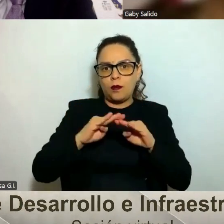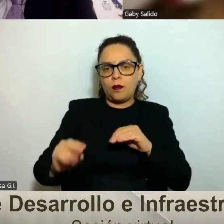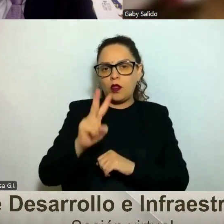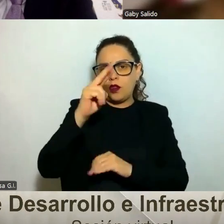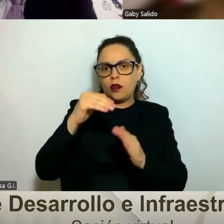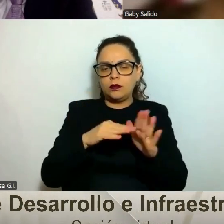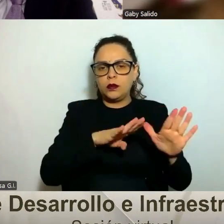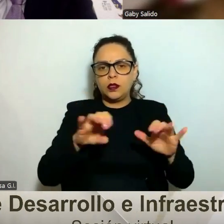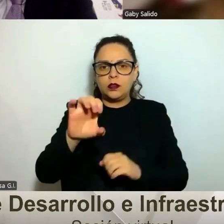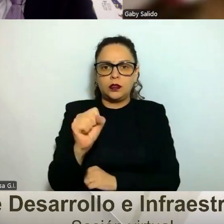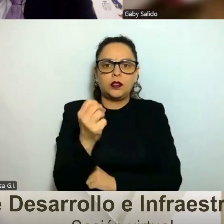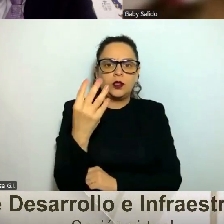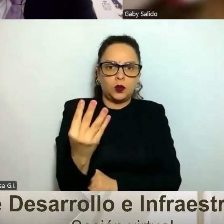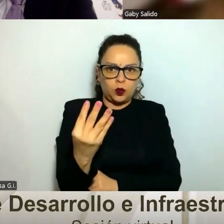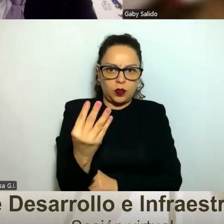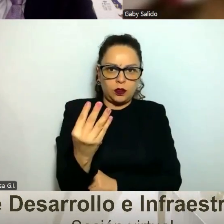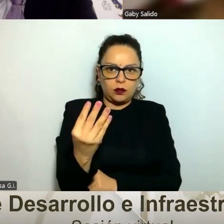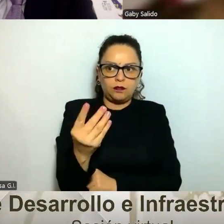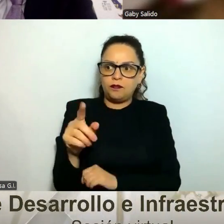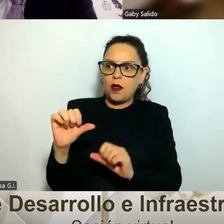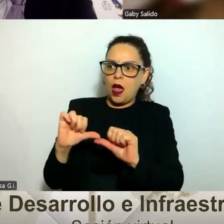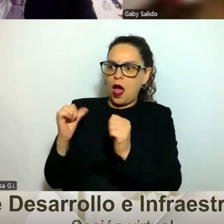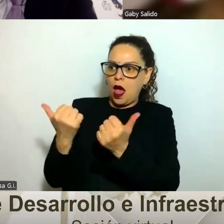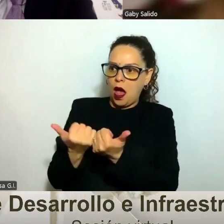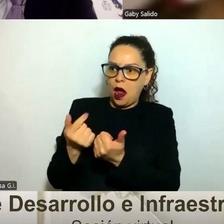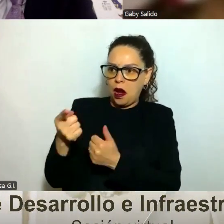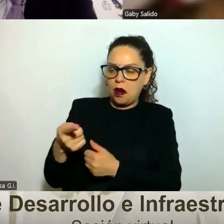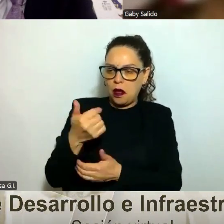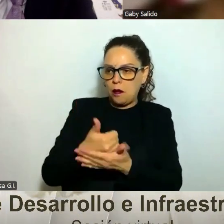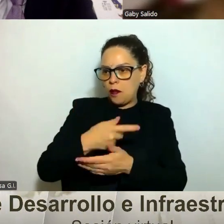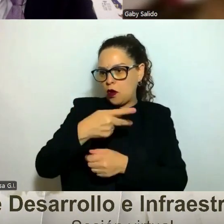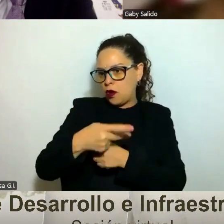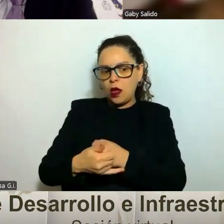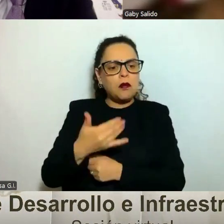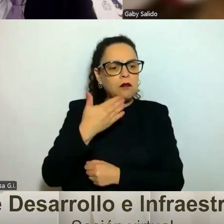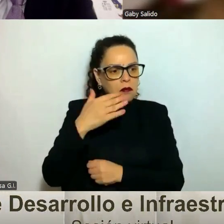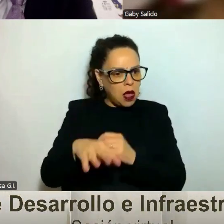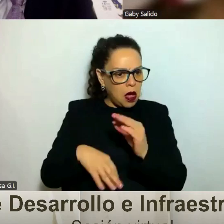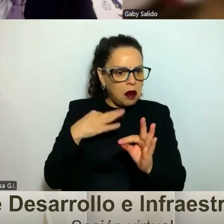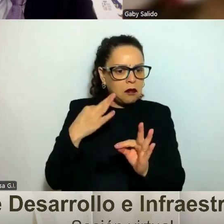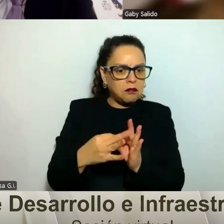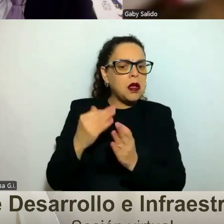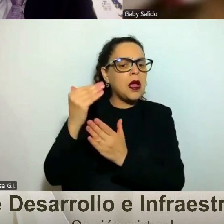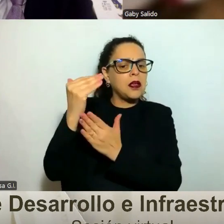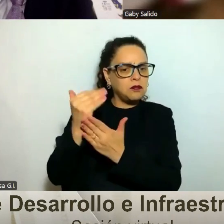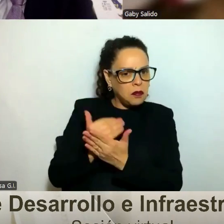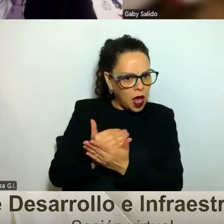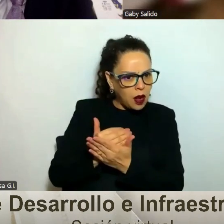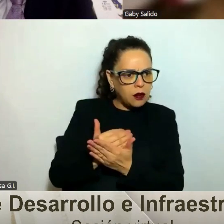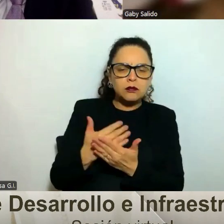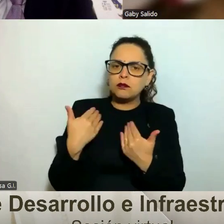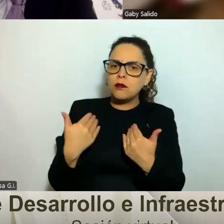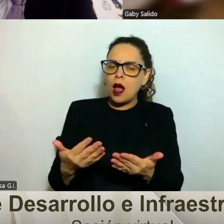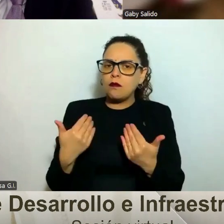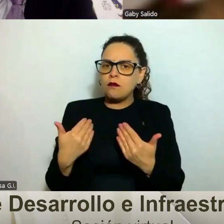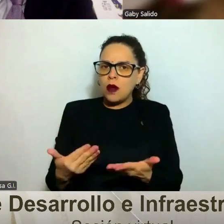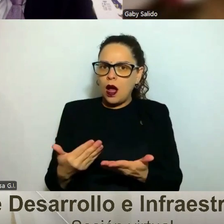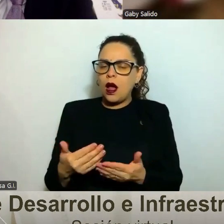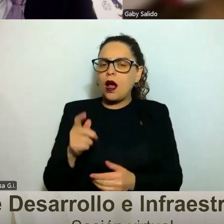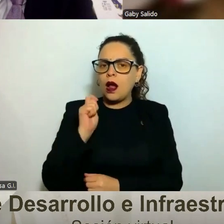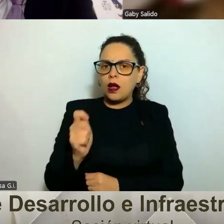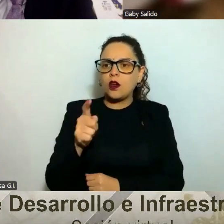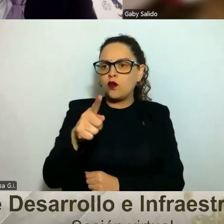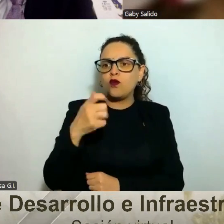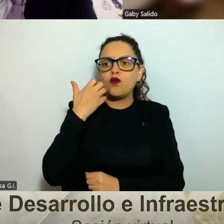2.964. Como se señala, las áreas consideradas en el proyecto son considerablemente menores a las que les correspondería a la zonificación